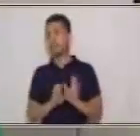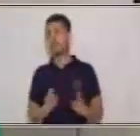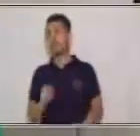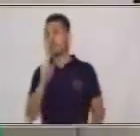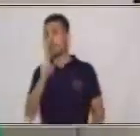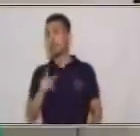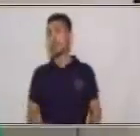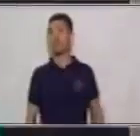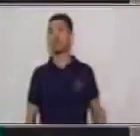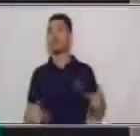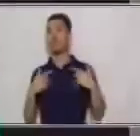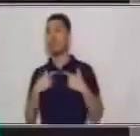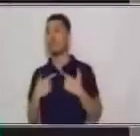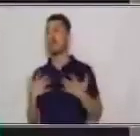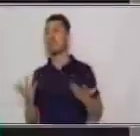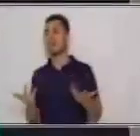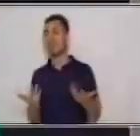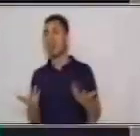en una